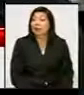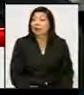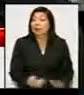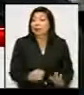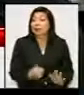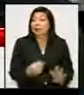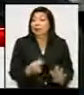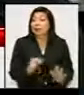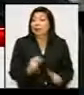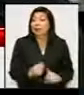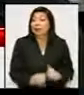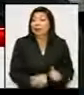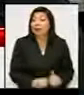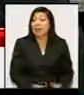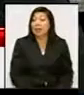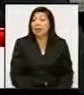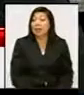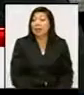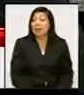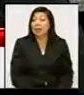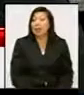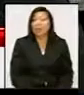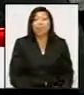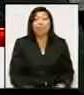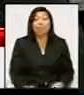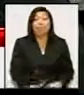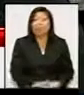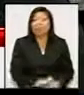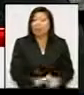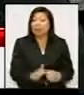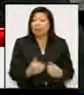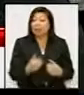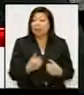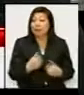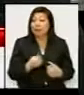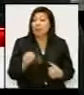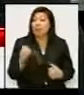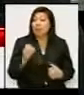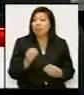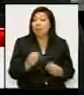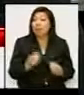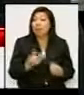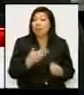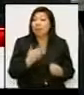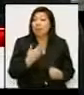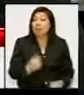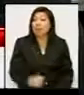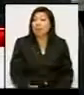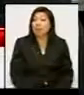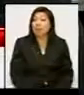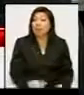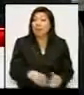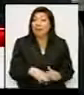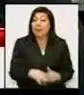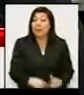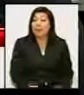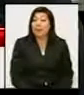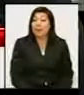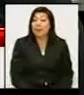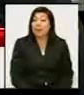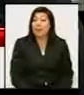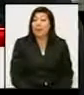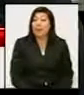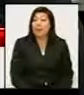60, 70 años, y es sumamente complejo. Entonces tenemos que buscar cómo mejorar la accesibilidad.